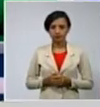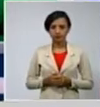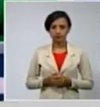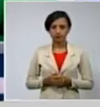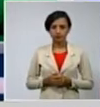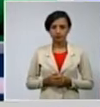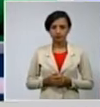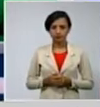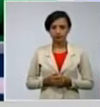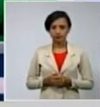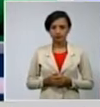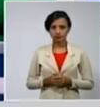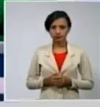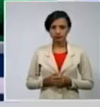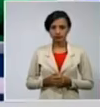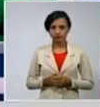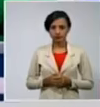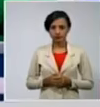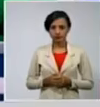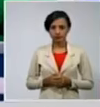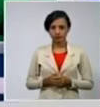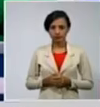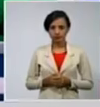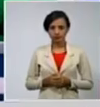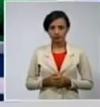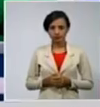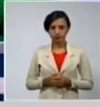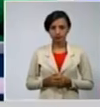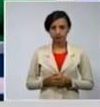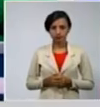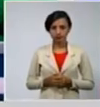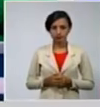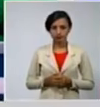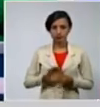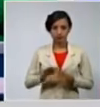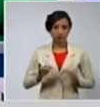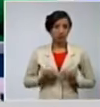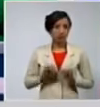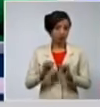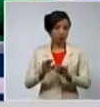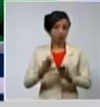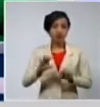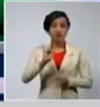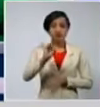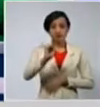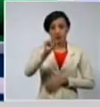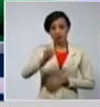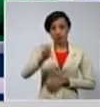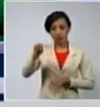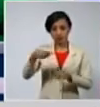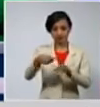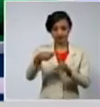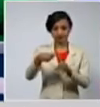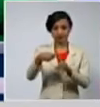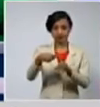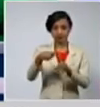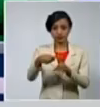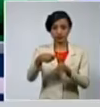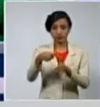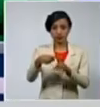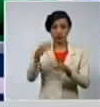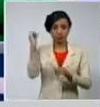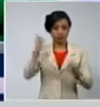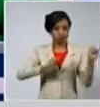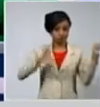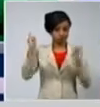referí, se diagnosticaron 7 pacientes con COVID importados, arribaron